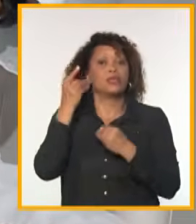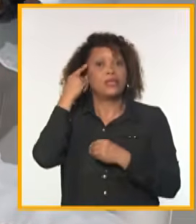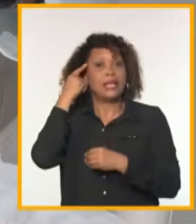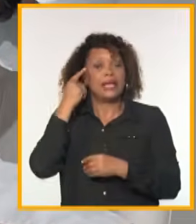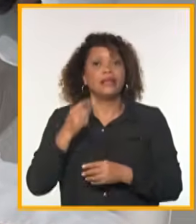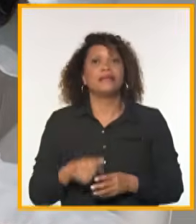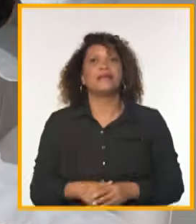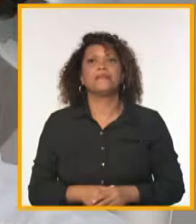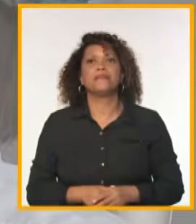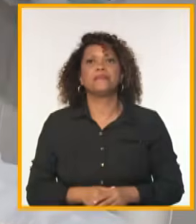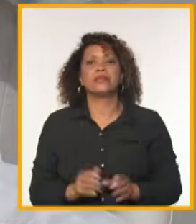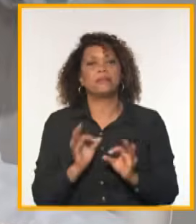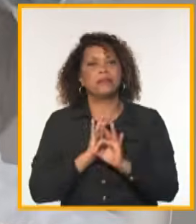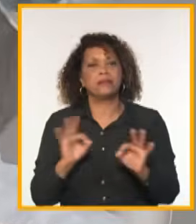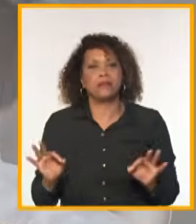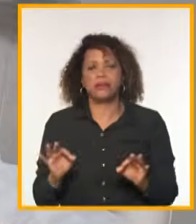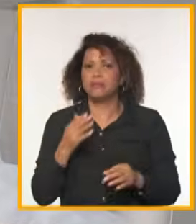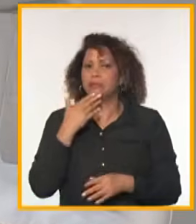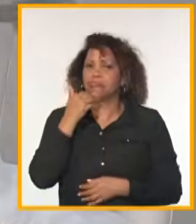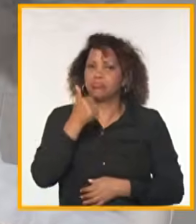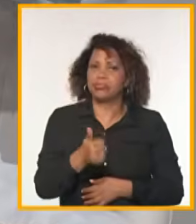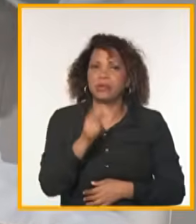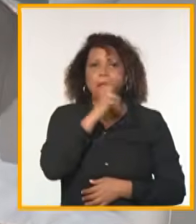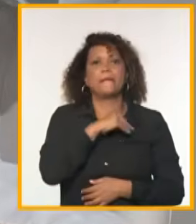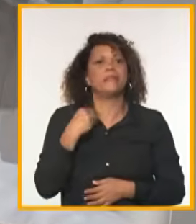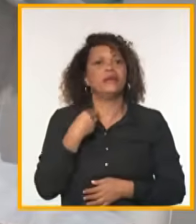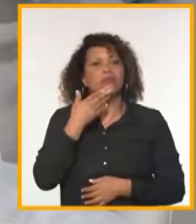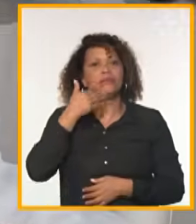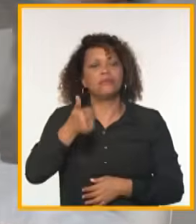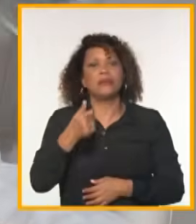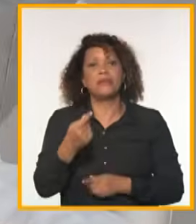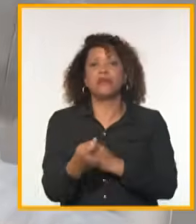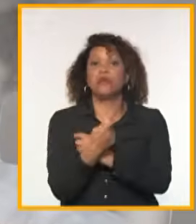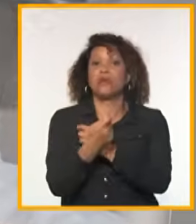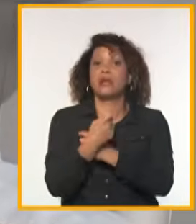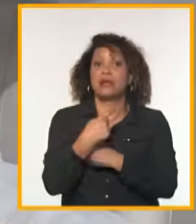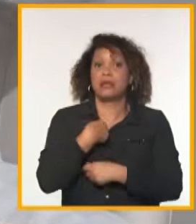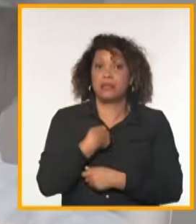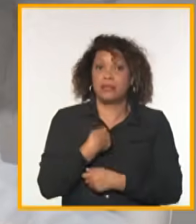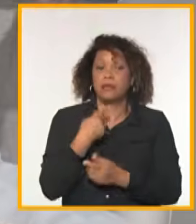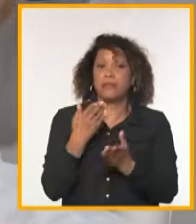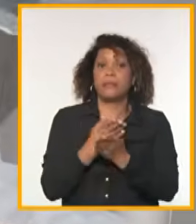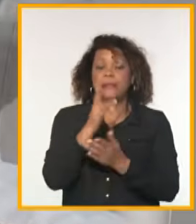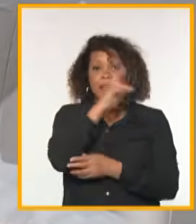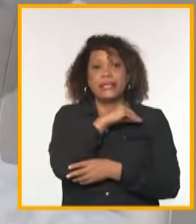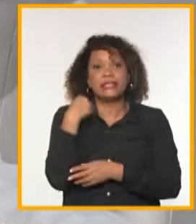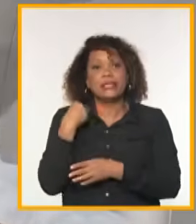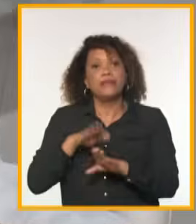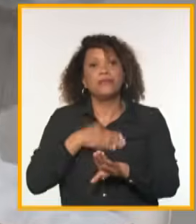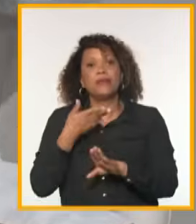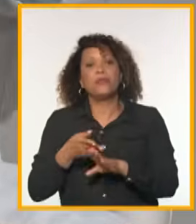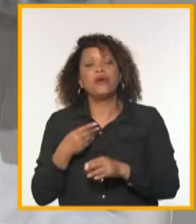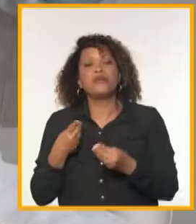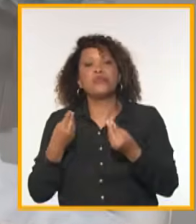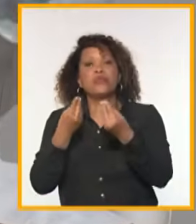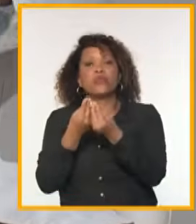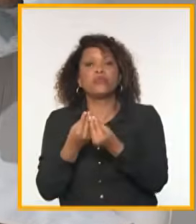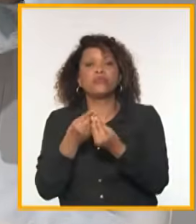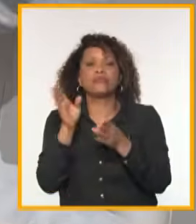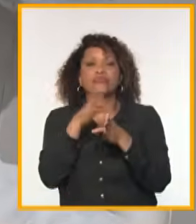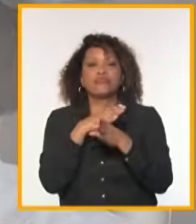persona, excelente médico, que me dio clases a mí de medicina y que después estuvimos juntos en muchísimas